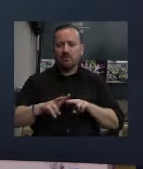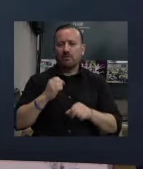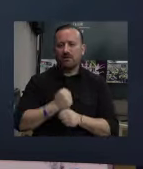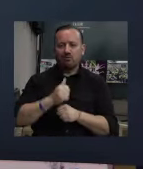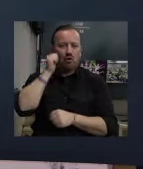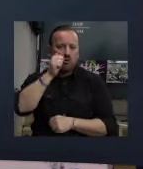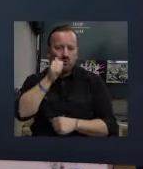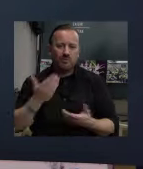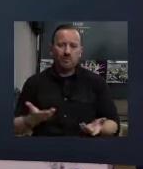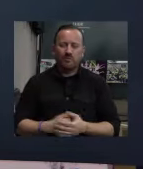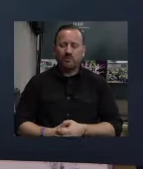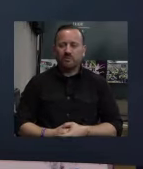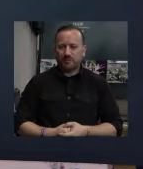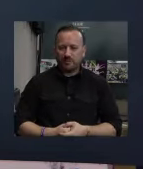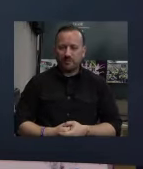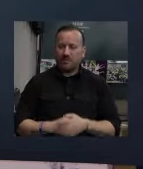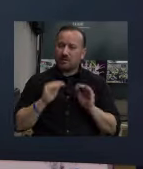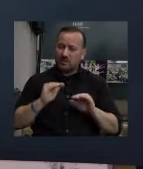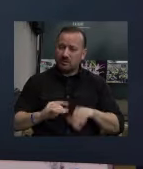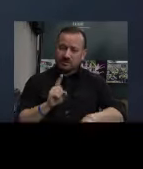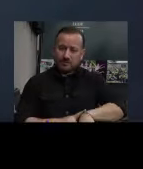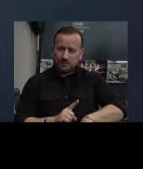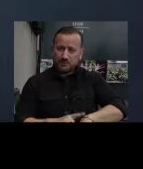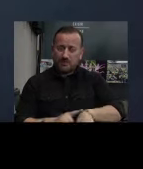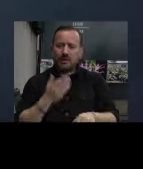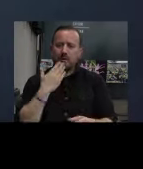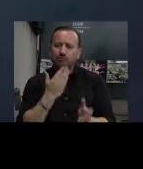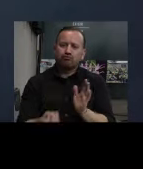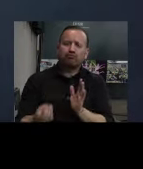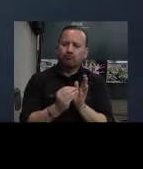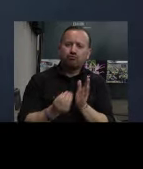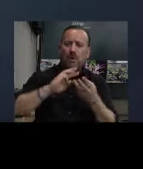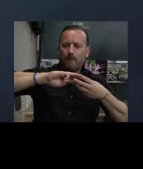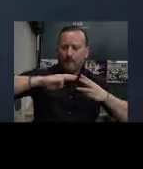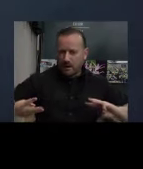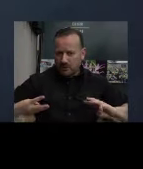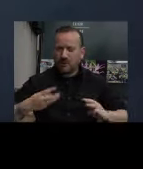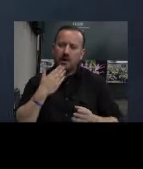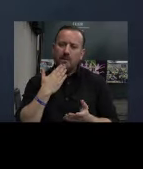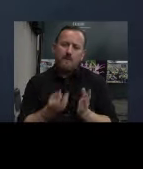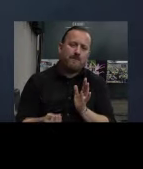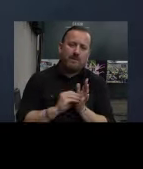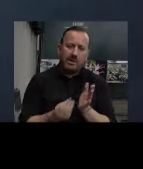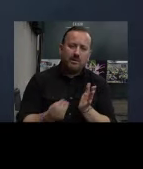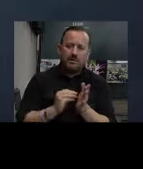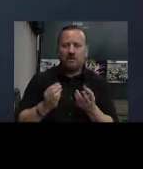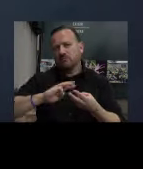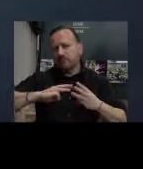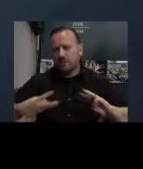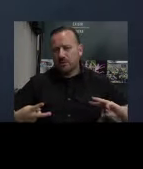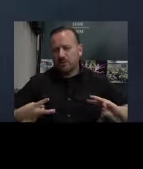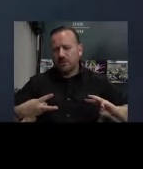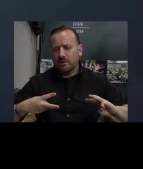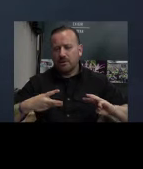diariamente eh al mismo tiempo también incorporando las metodologías incorporando cada vez mayores metodologías